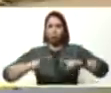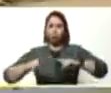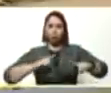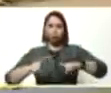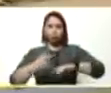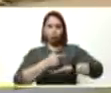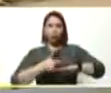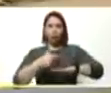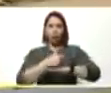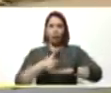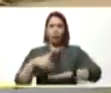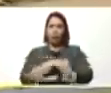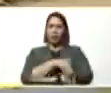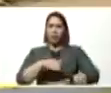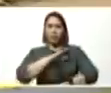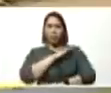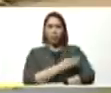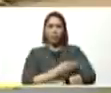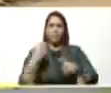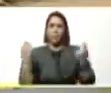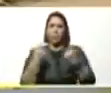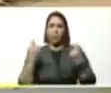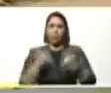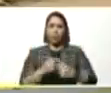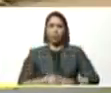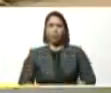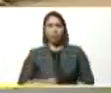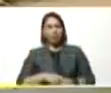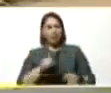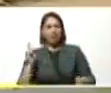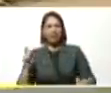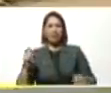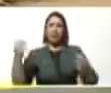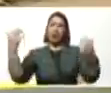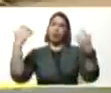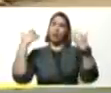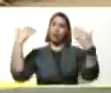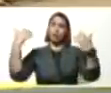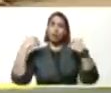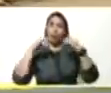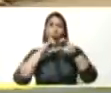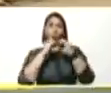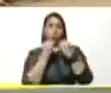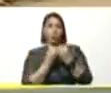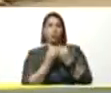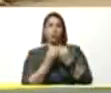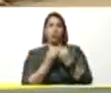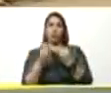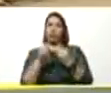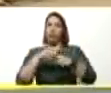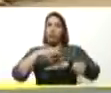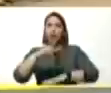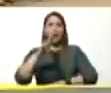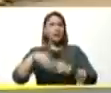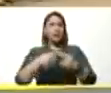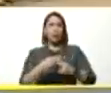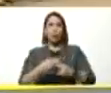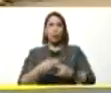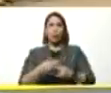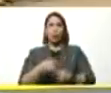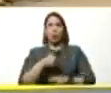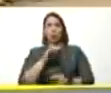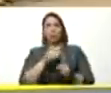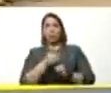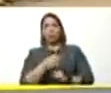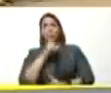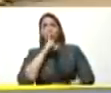con el poder popular. Salirse de los aires acondicionados, de las oficinas, y no dejar que ningún burócrata le